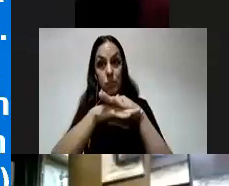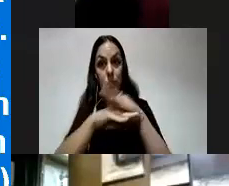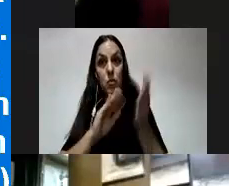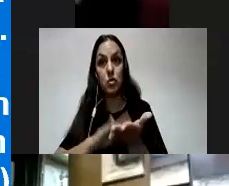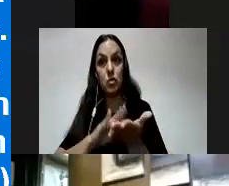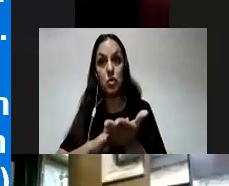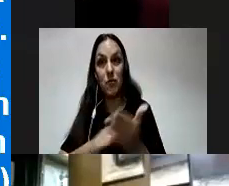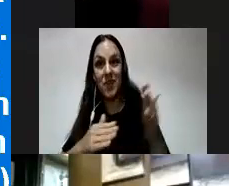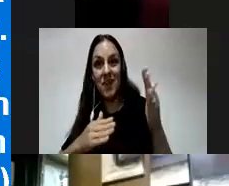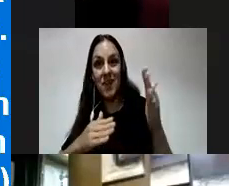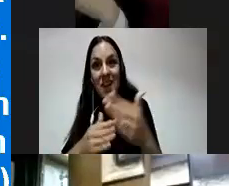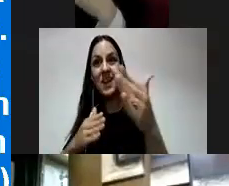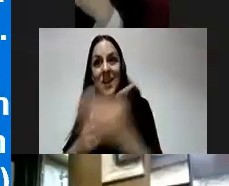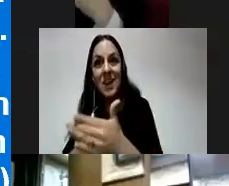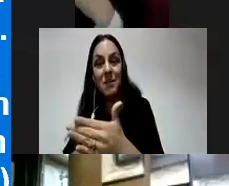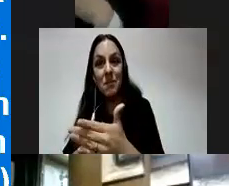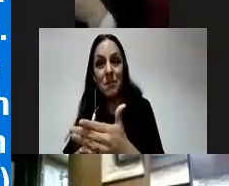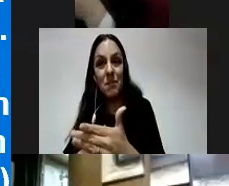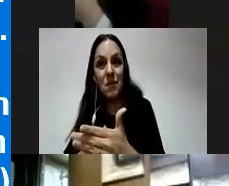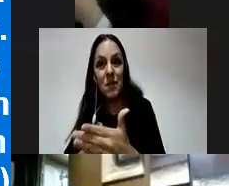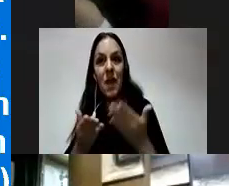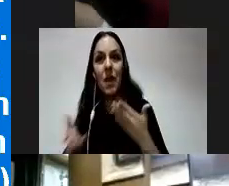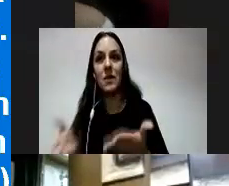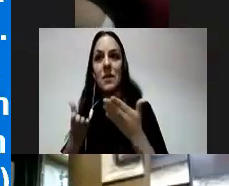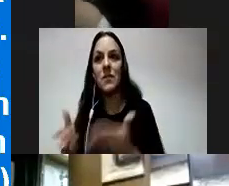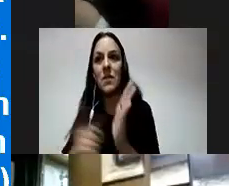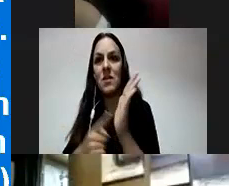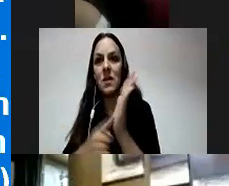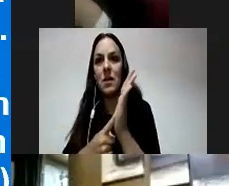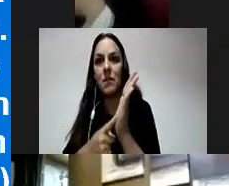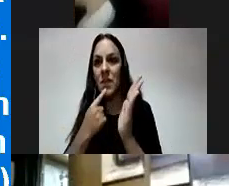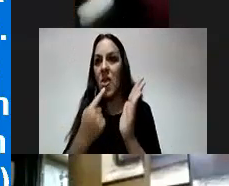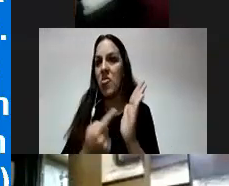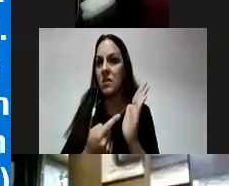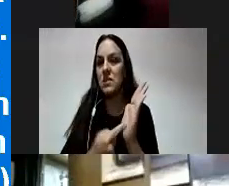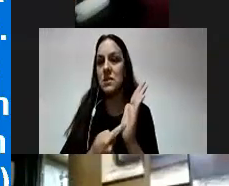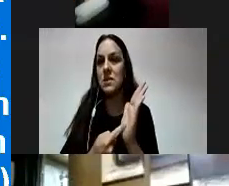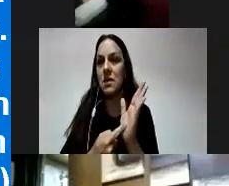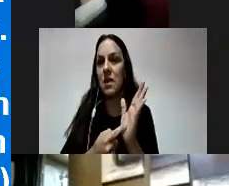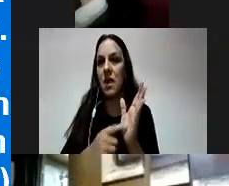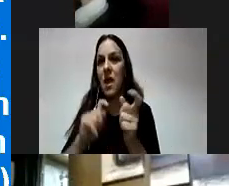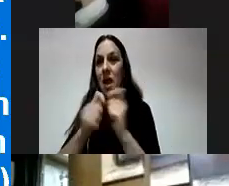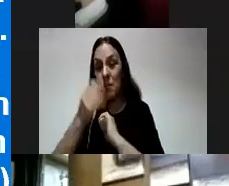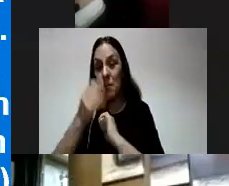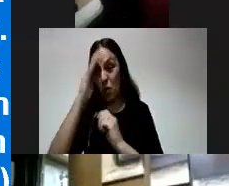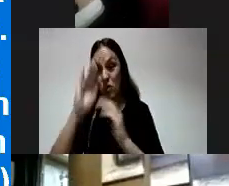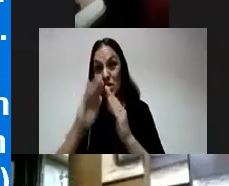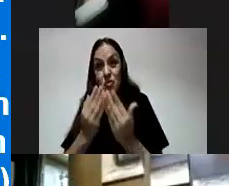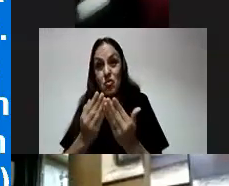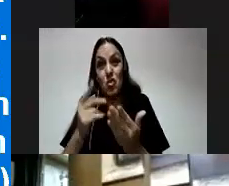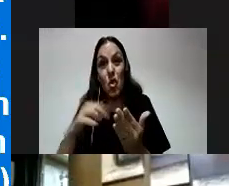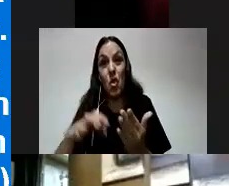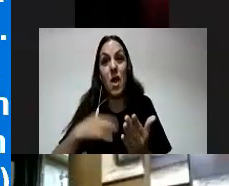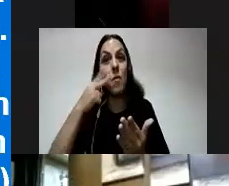para la actividad reglamentaria del Poder Ejecutivo enseña que antes de la reforma de la Constitución de 1994,